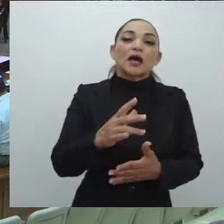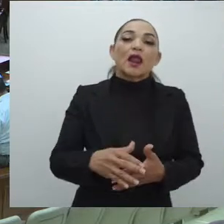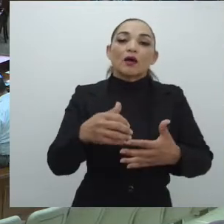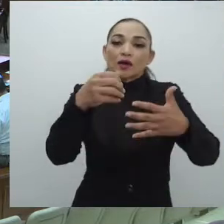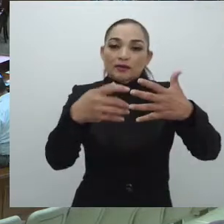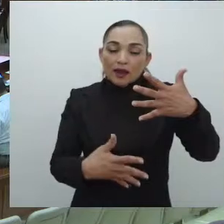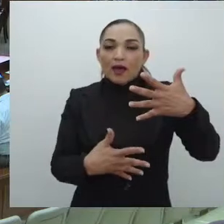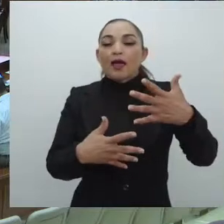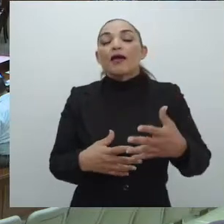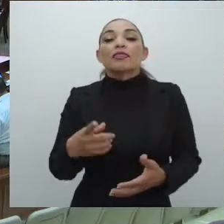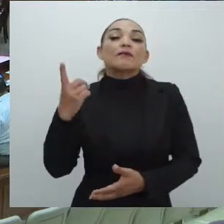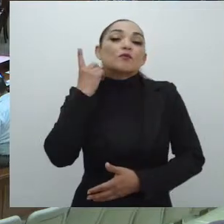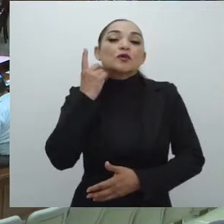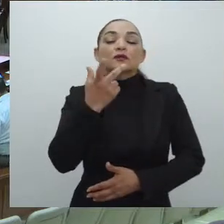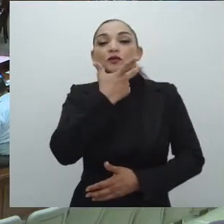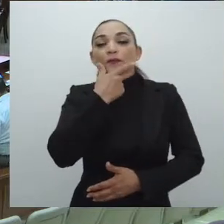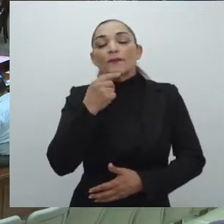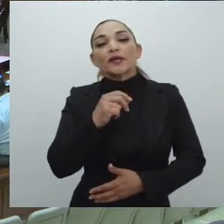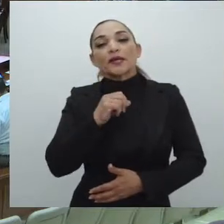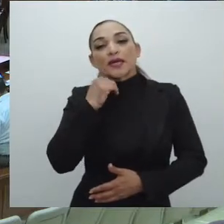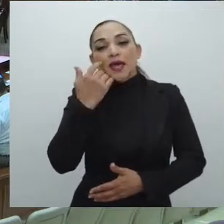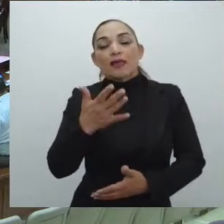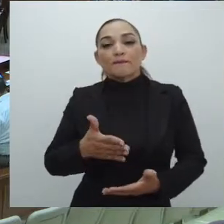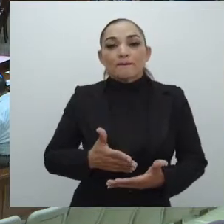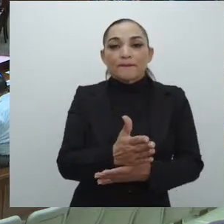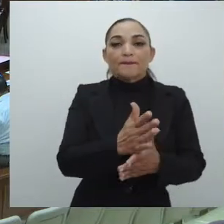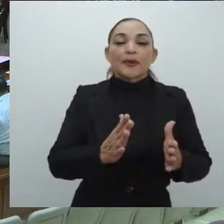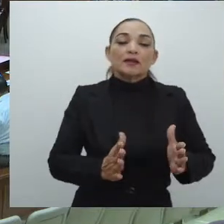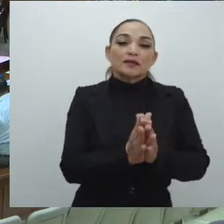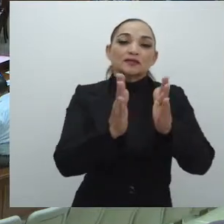discusión deberán anotarse previamente indicando si es a favor o en contra.